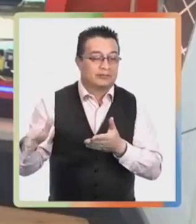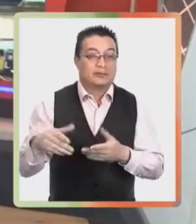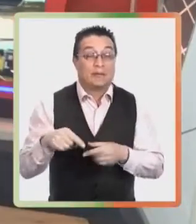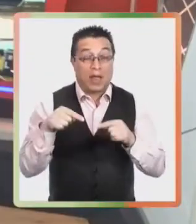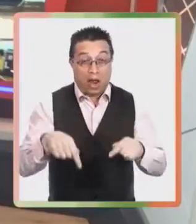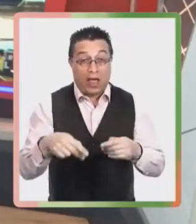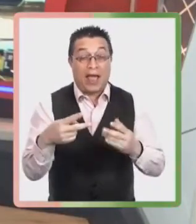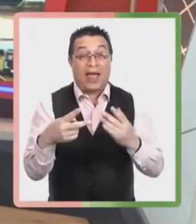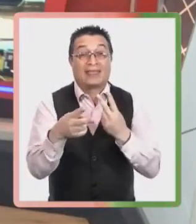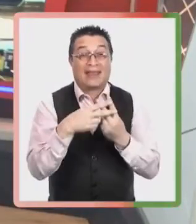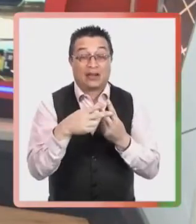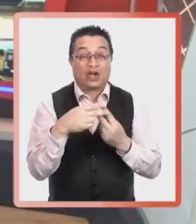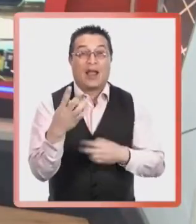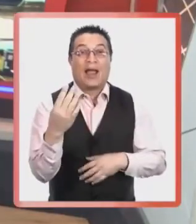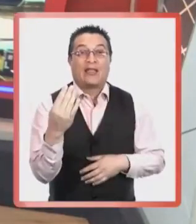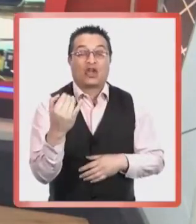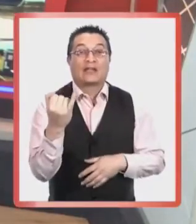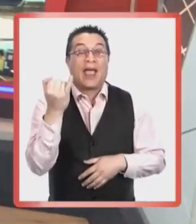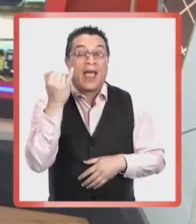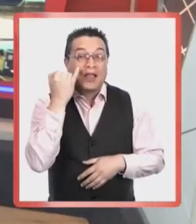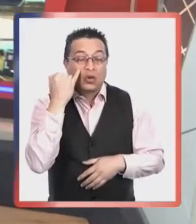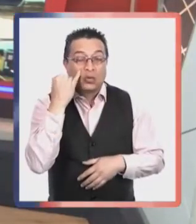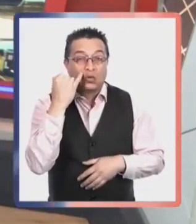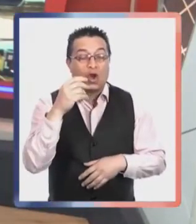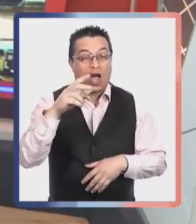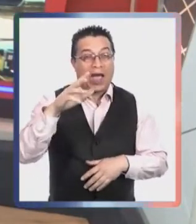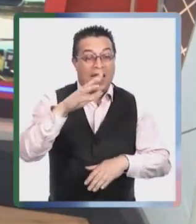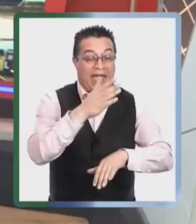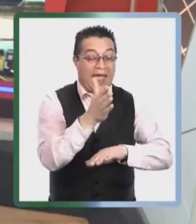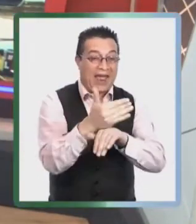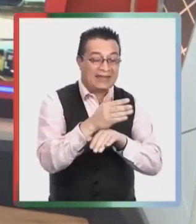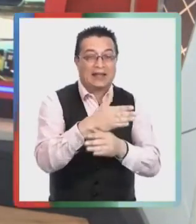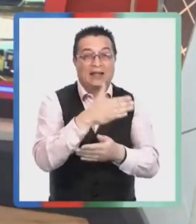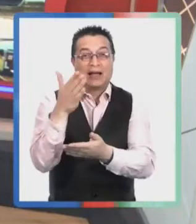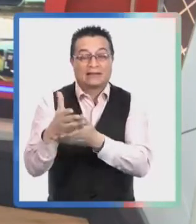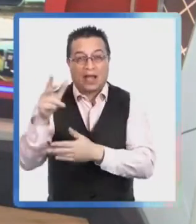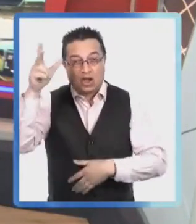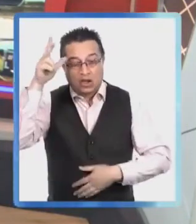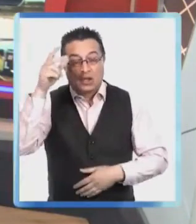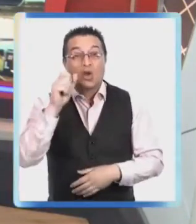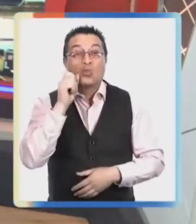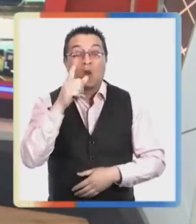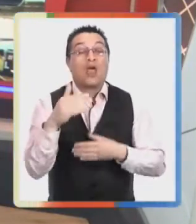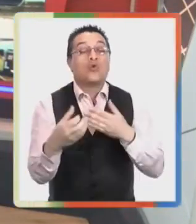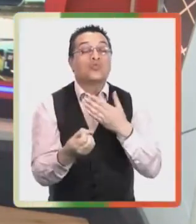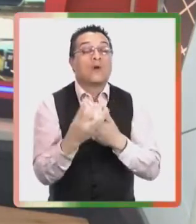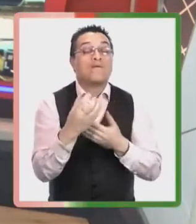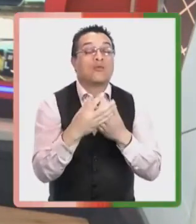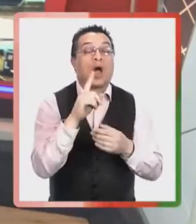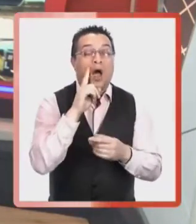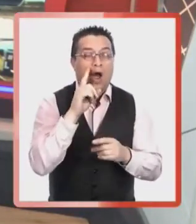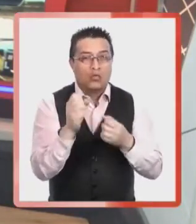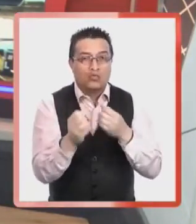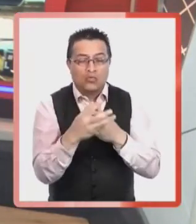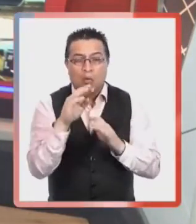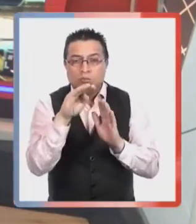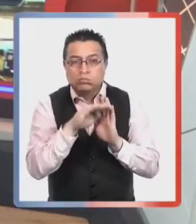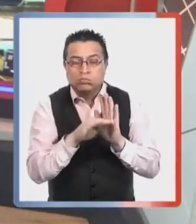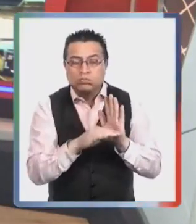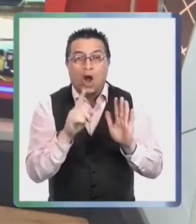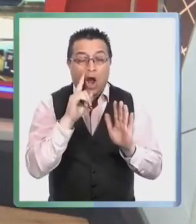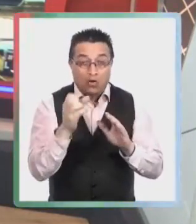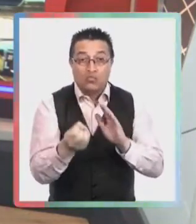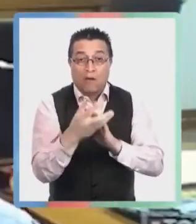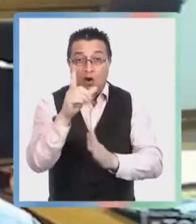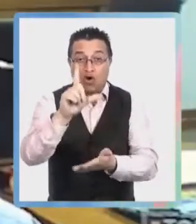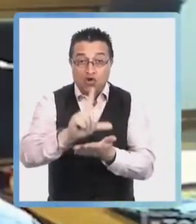actualmente teletón tiene 14 institutos de arica a coyhaique cuáles son los más nuevos y hay algún proyecto para crear otro